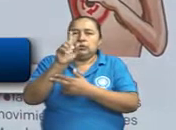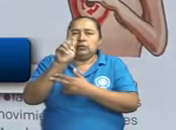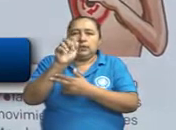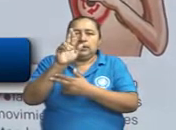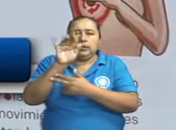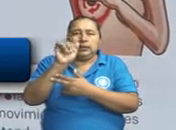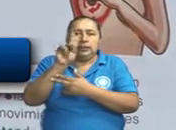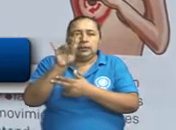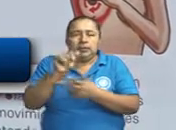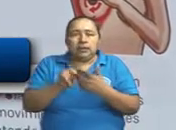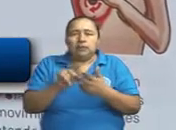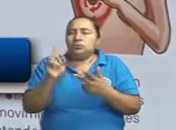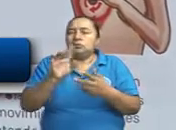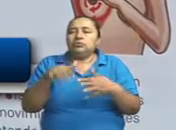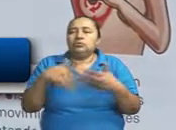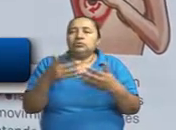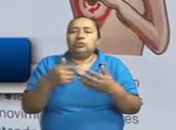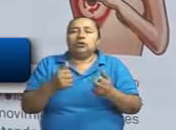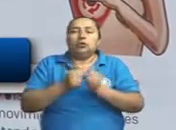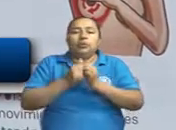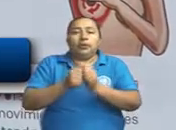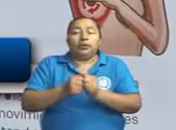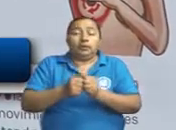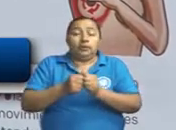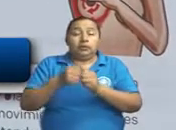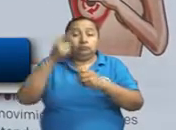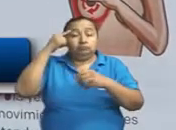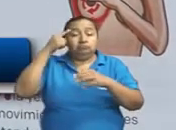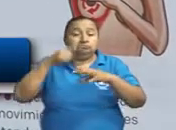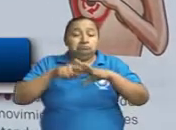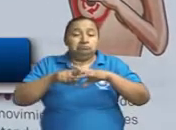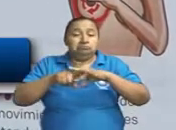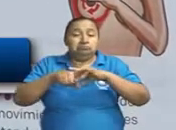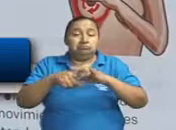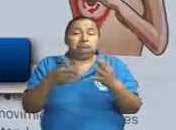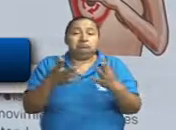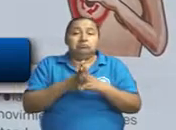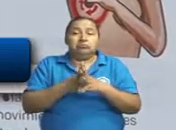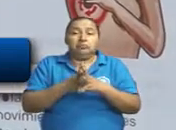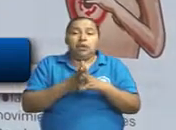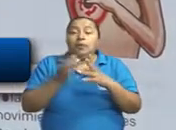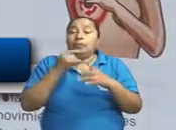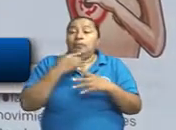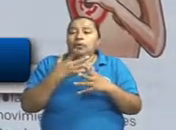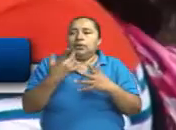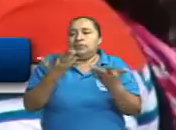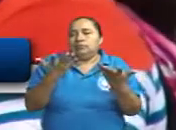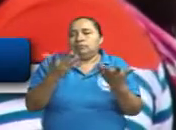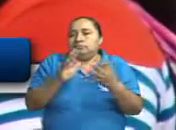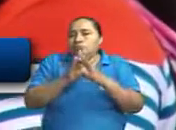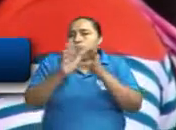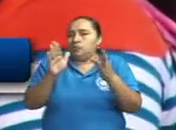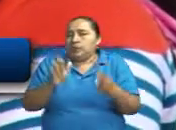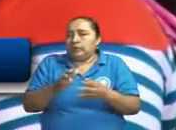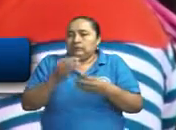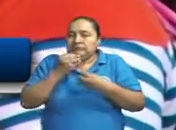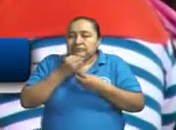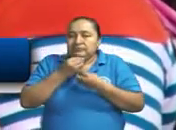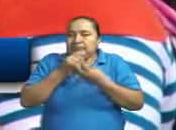sino que también es un acompañamiento psicológico. Porque el que una mujer sepa que tiene